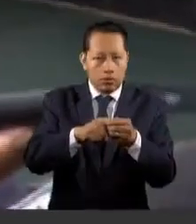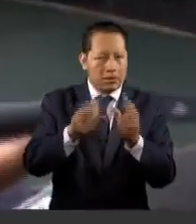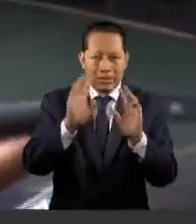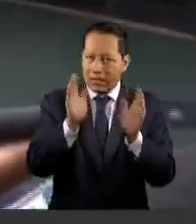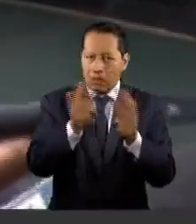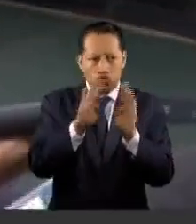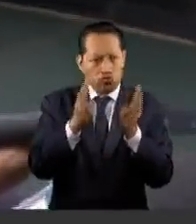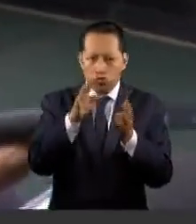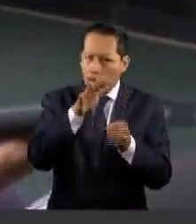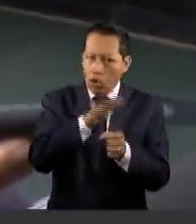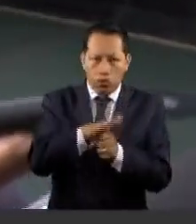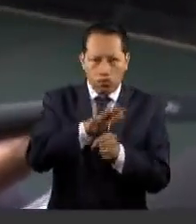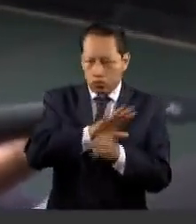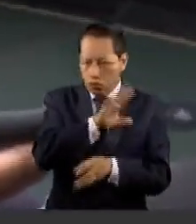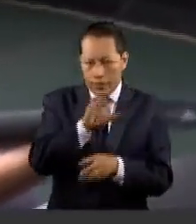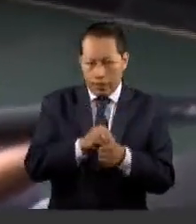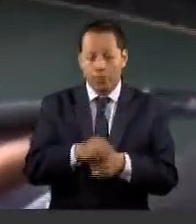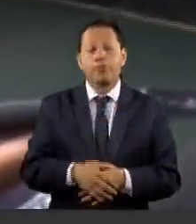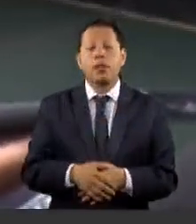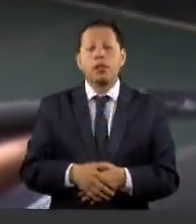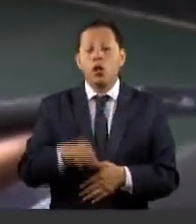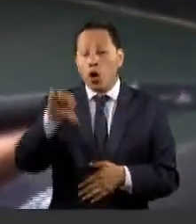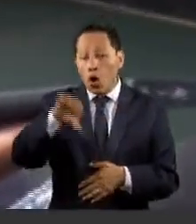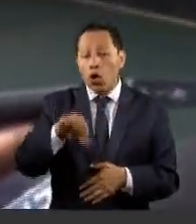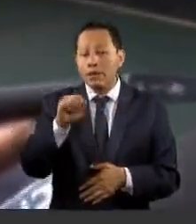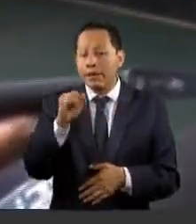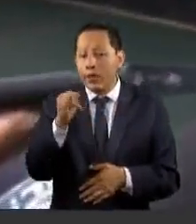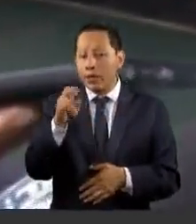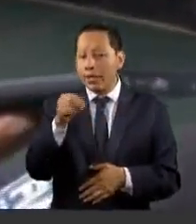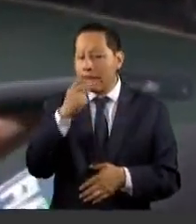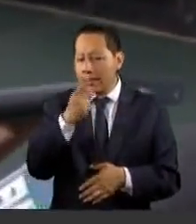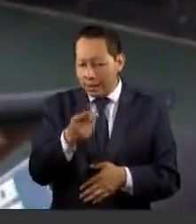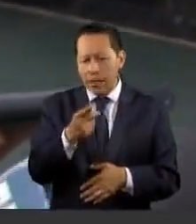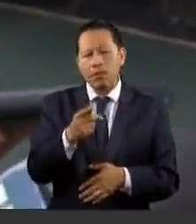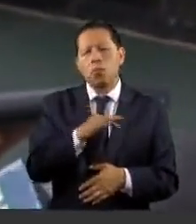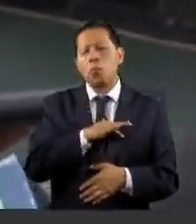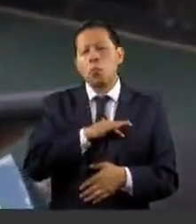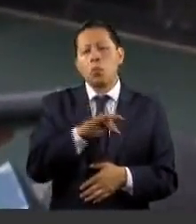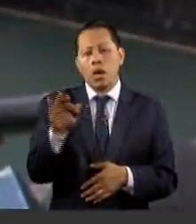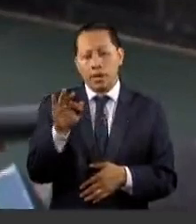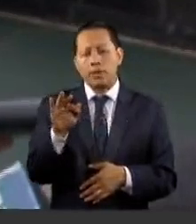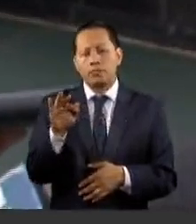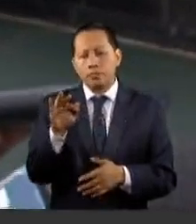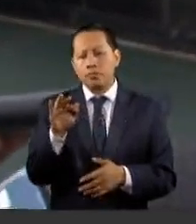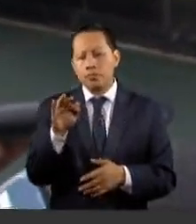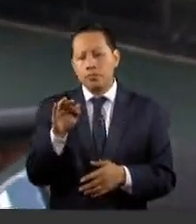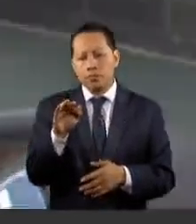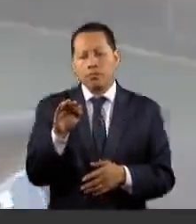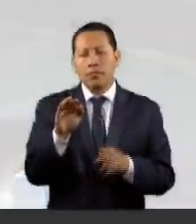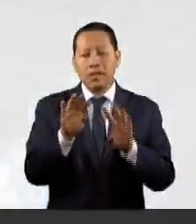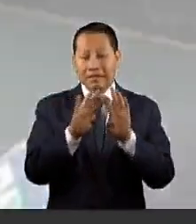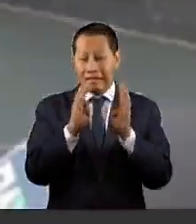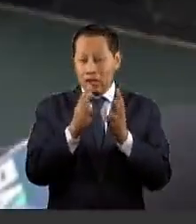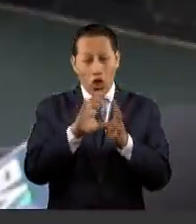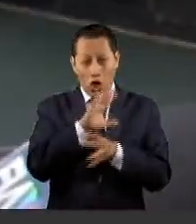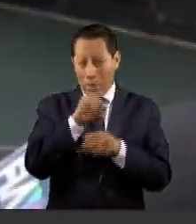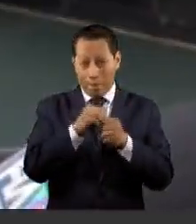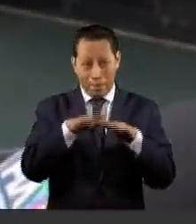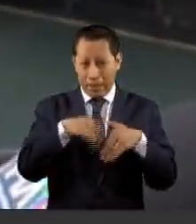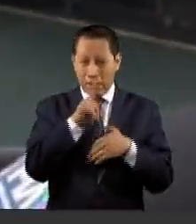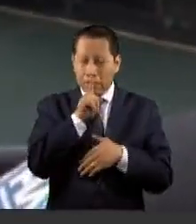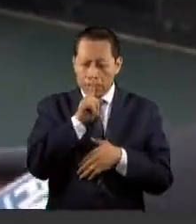Hoy la Suprema Corte nos da la razón de que en esos casos se podrá sesionar aunque no se tenga completo al pleno. Digamos